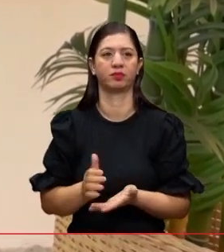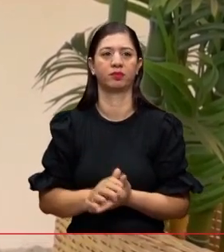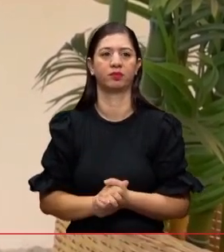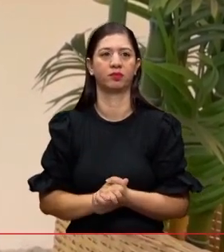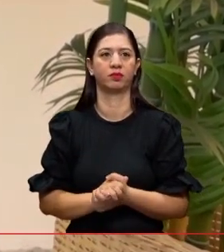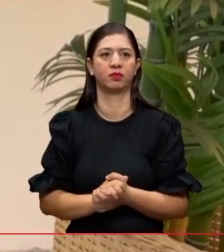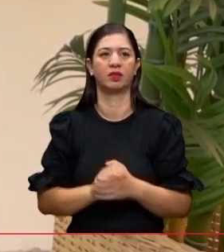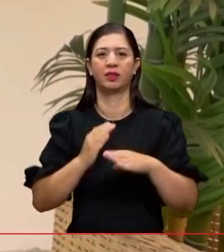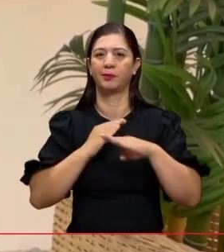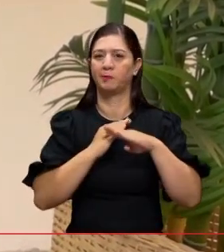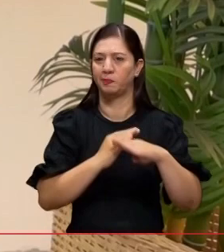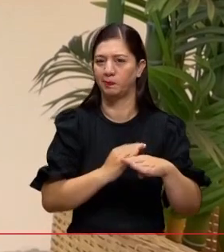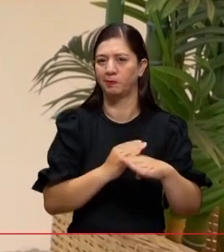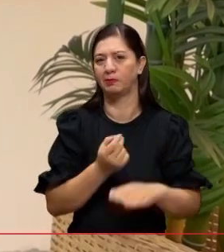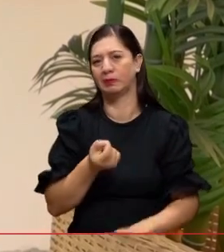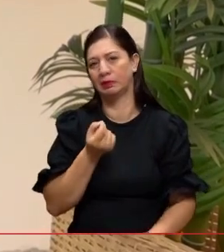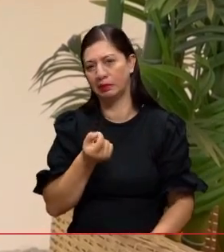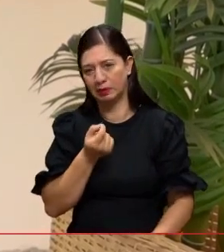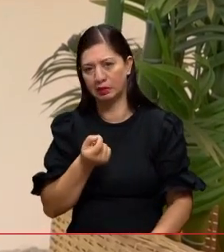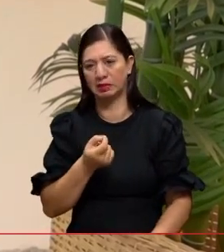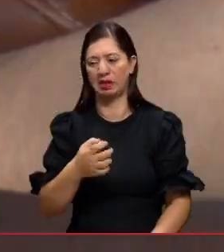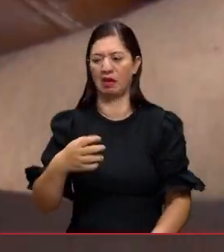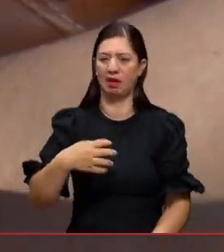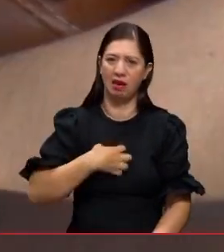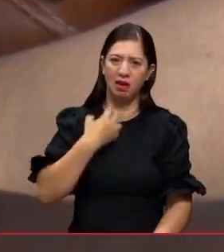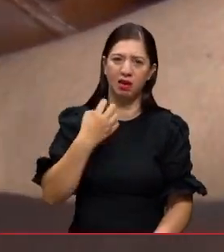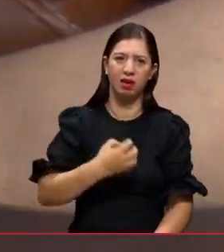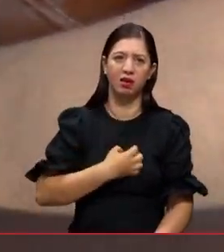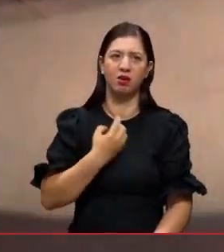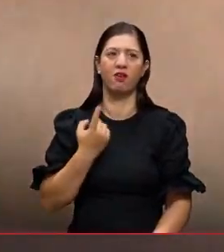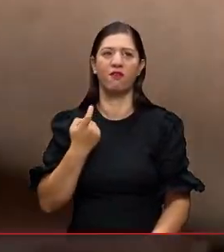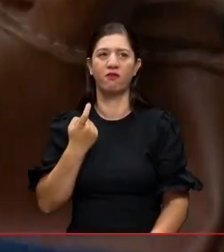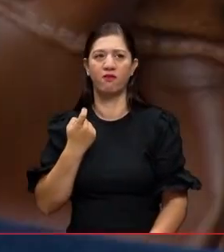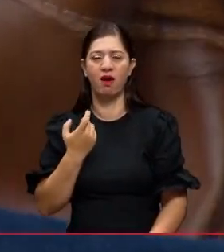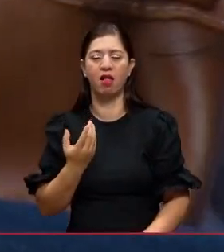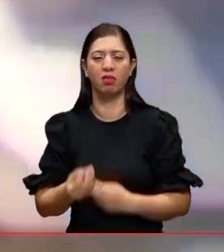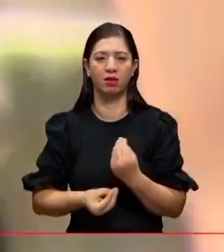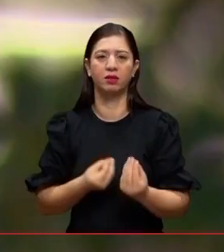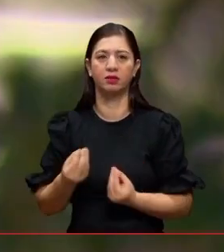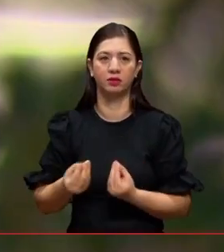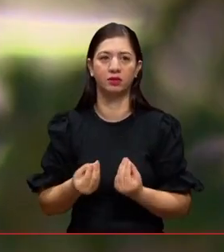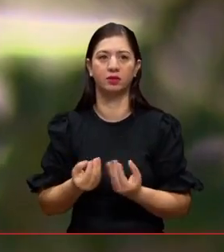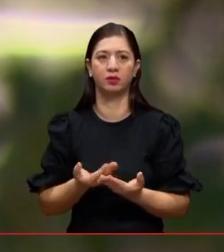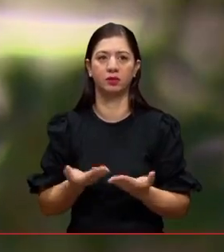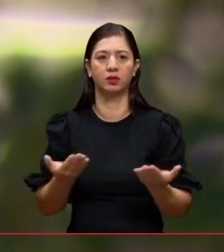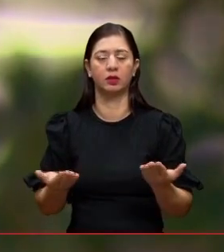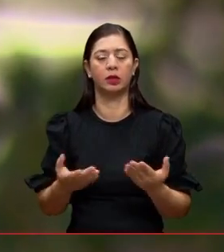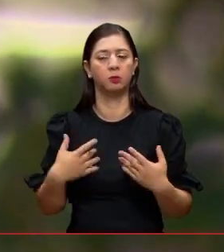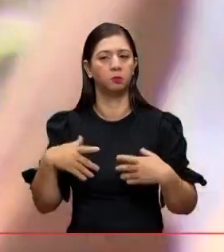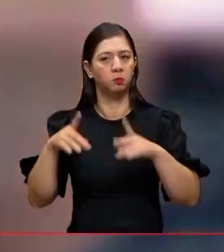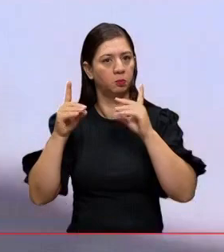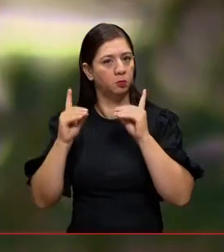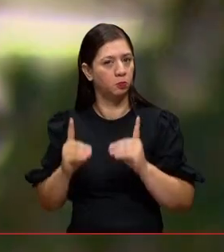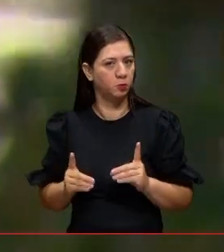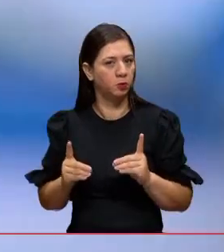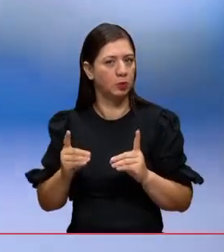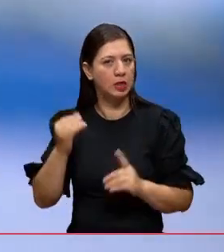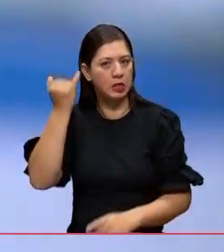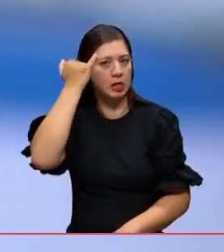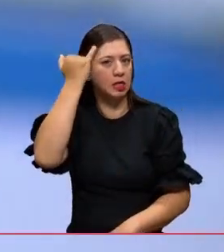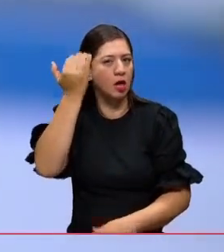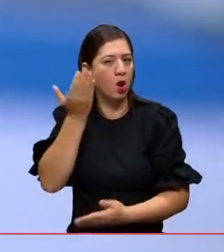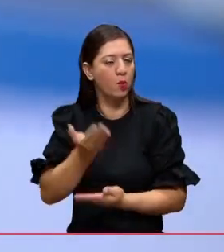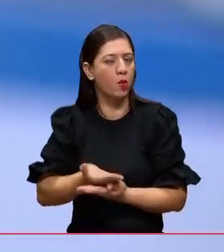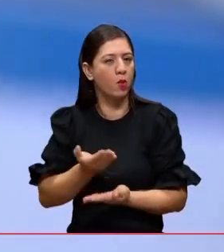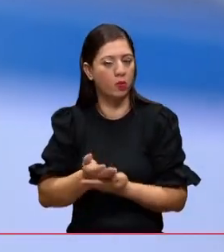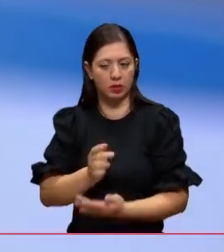nivel de seguridad, muchos reclamos, falta de servicio al cliente, decidimos entonces hacer una propuesta